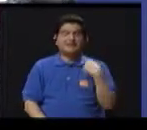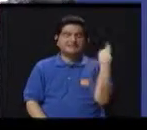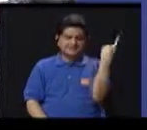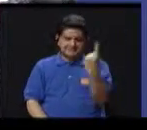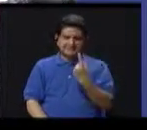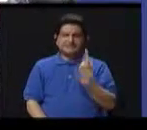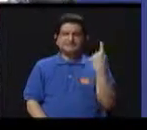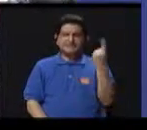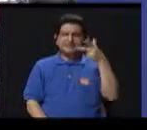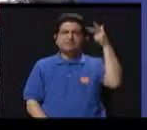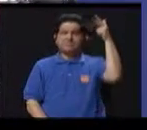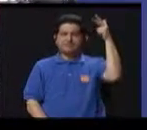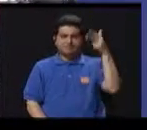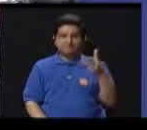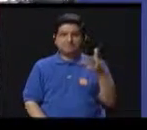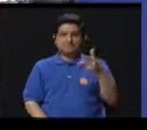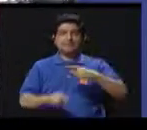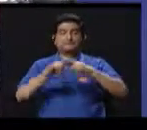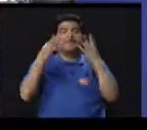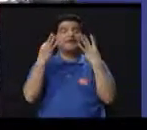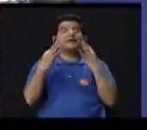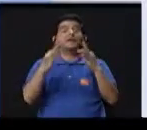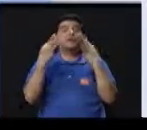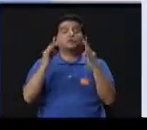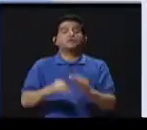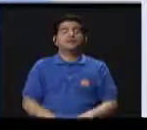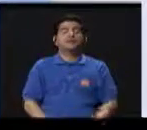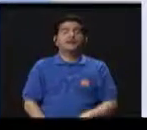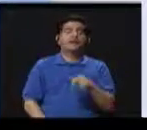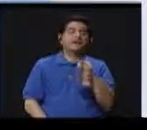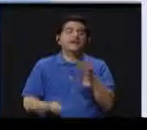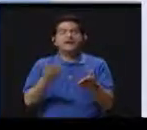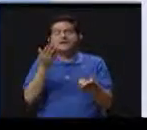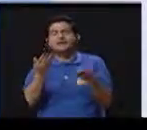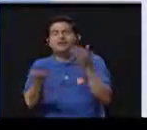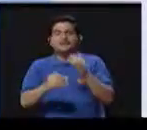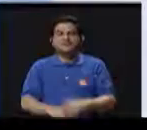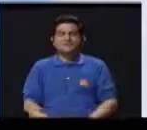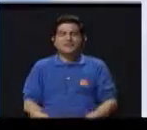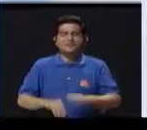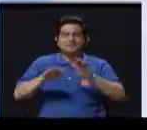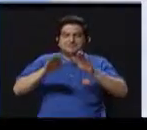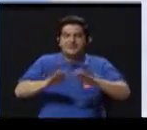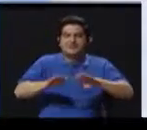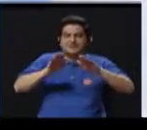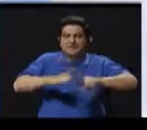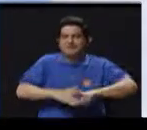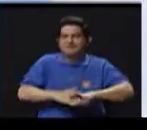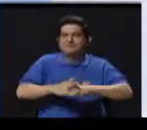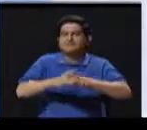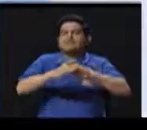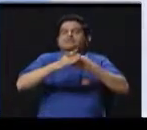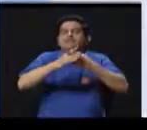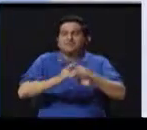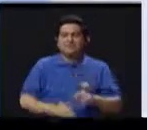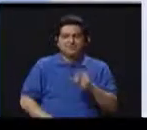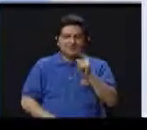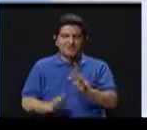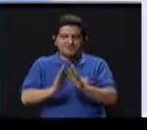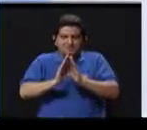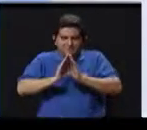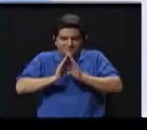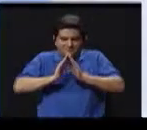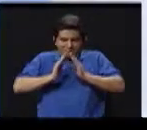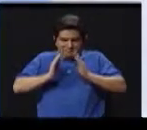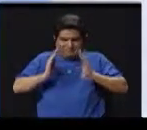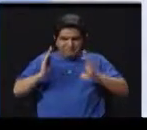Sí, siempre estuvo presente, pero tratamos como de entrarle por ahí, como de entrar relajadas, como para que ellos